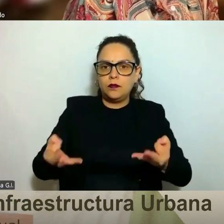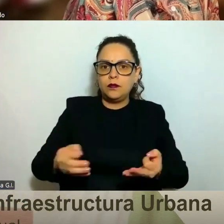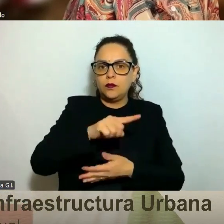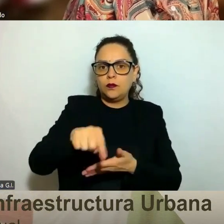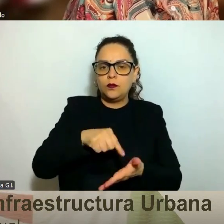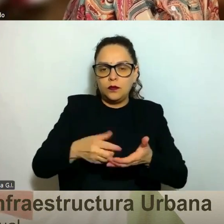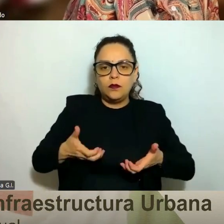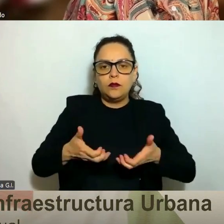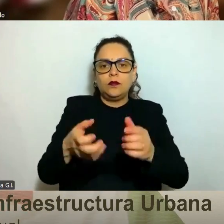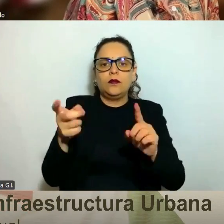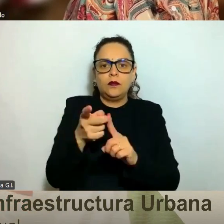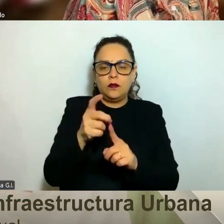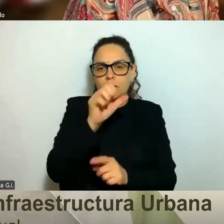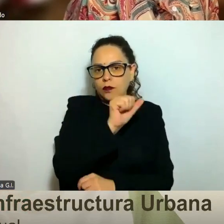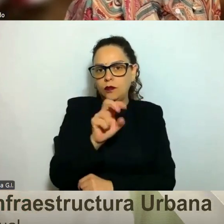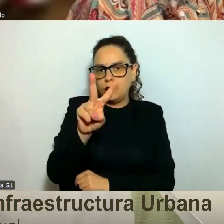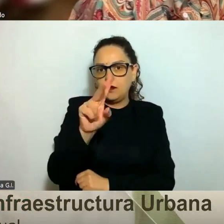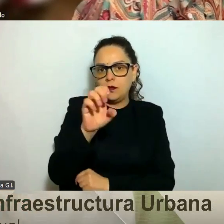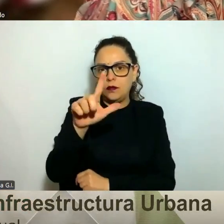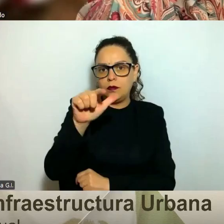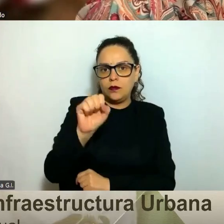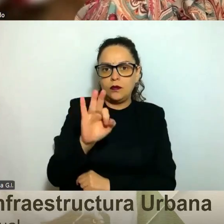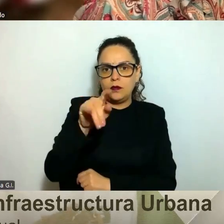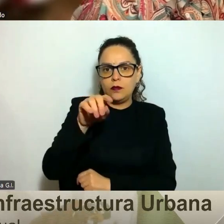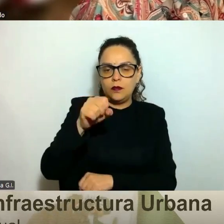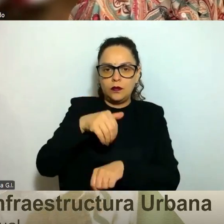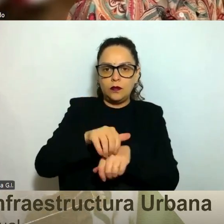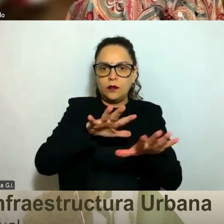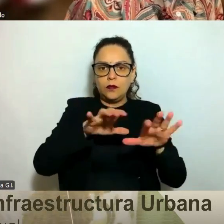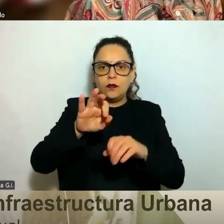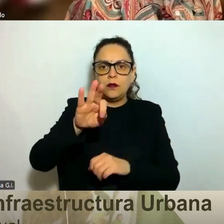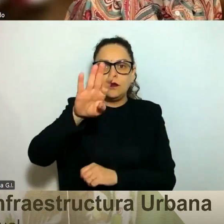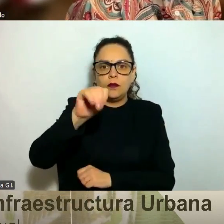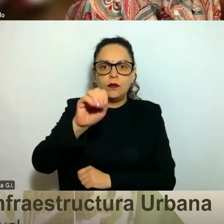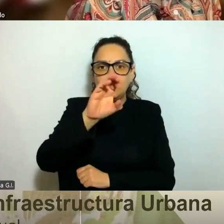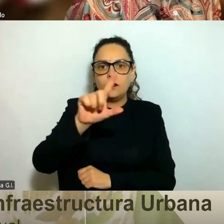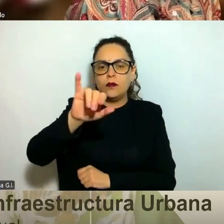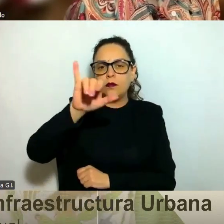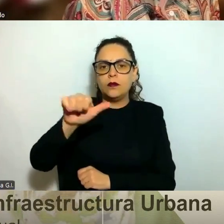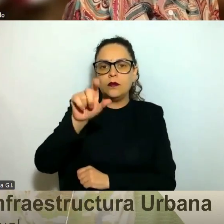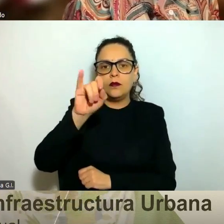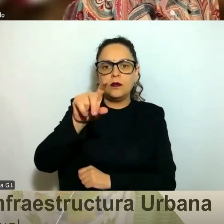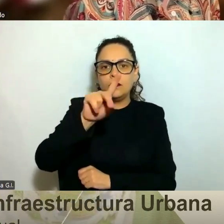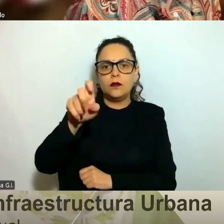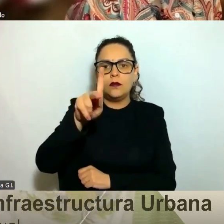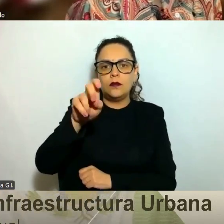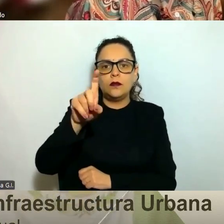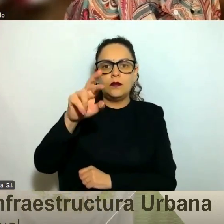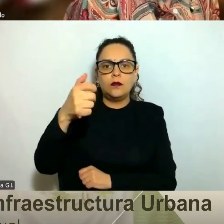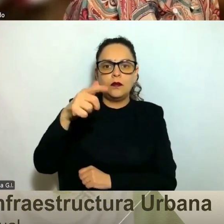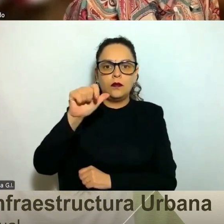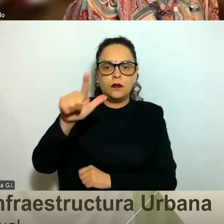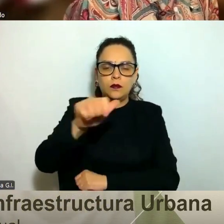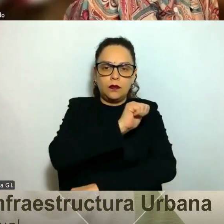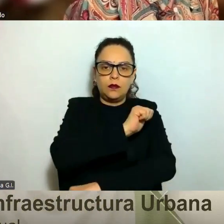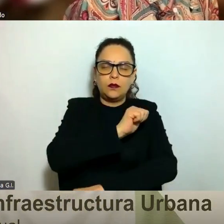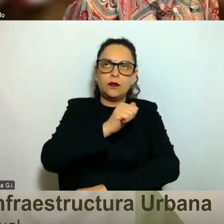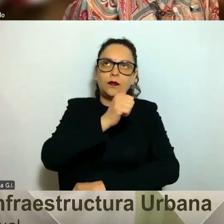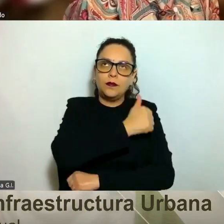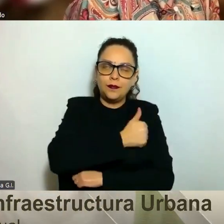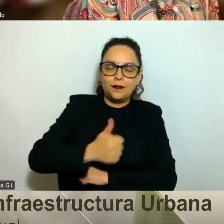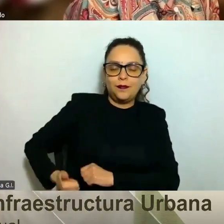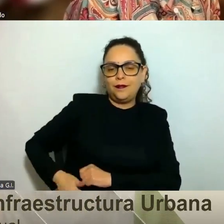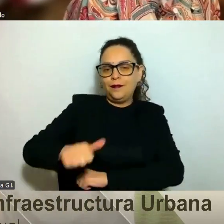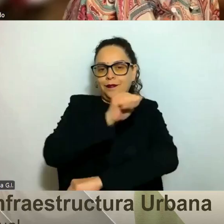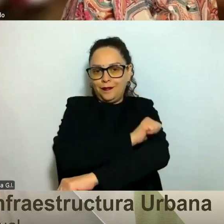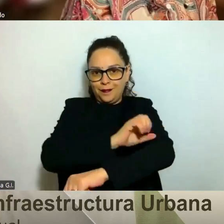ubicado en Avenida de las Fuentes, número 549, Colonia Jardines del Pedregal, Alcaldía Álvaro Obregón. Al respecto, la iniciativa que se